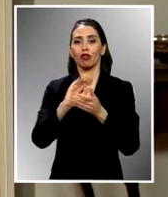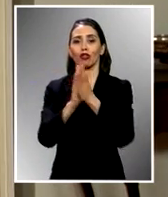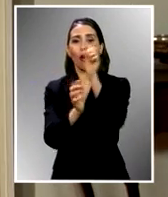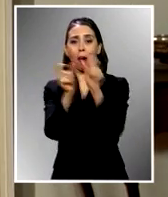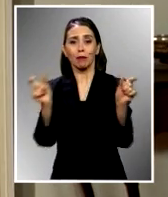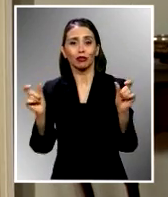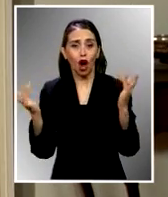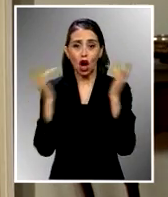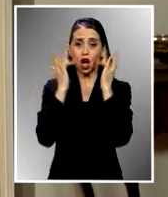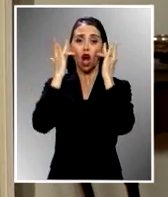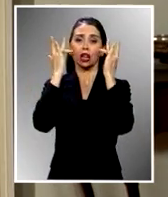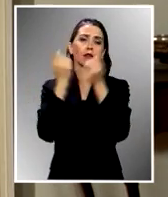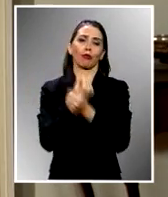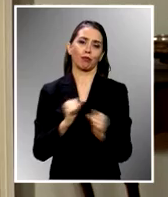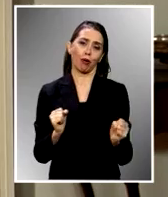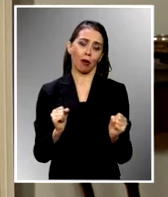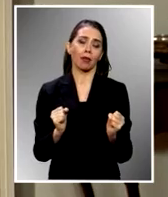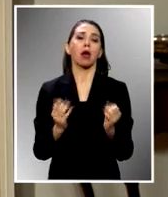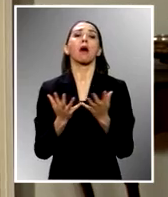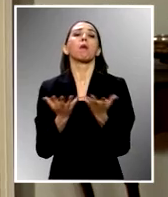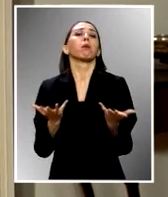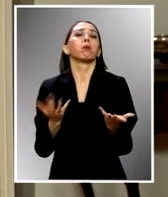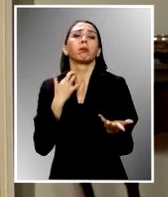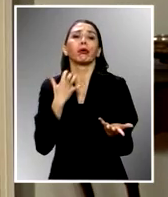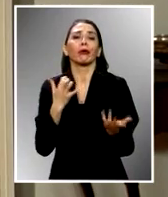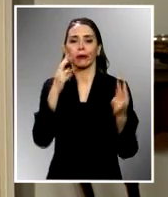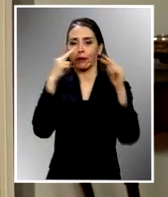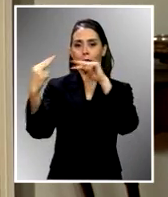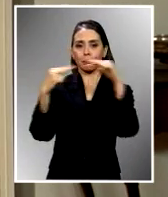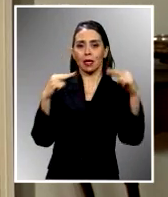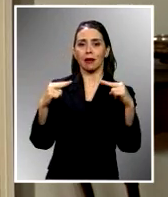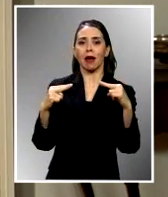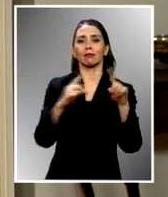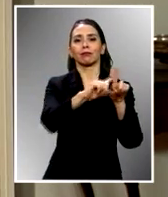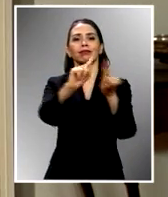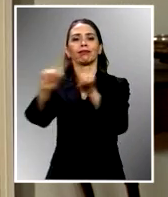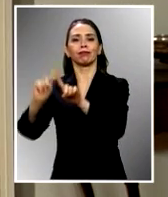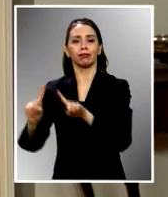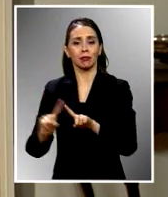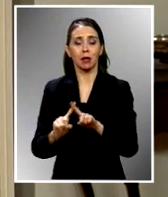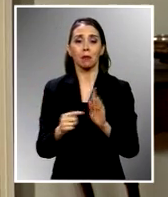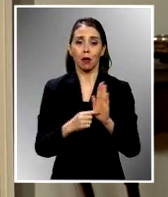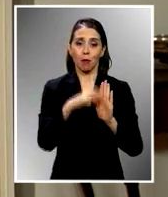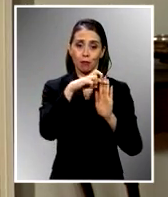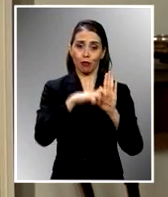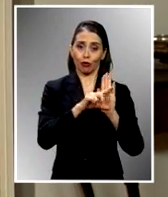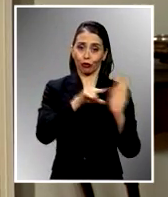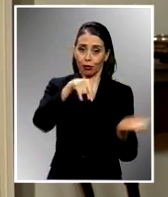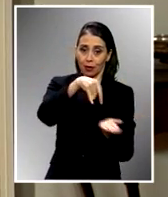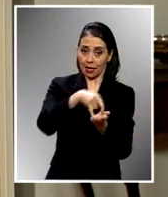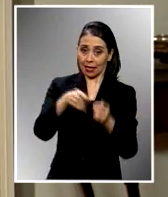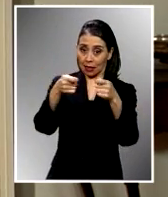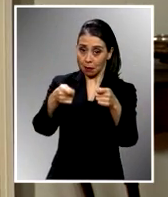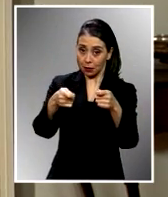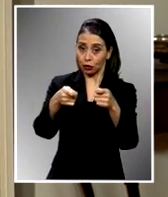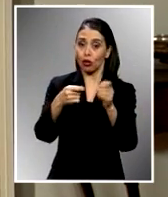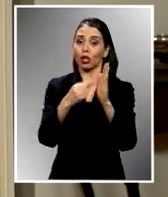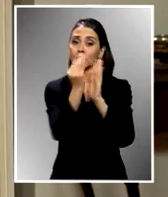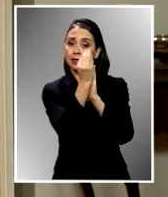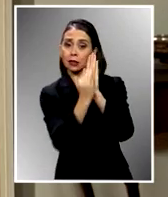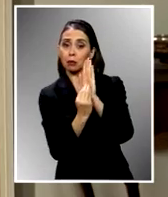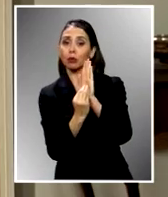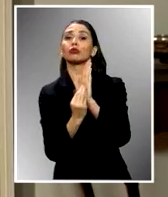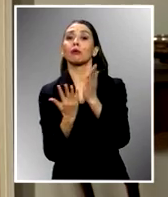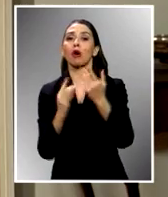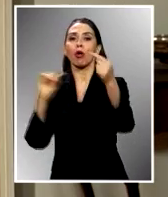el mundo contento pero porque hay muchas miradas diferentes en juego pero la propuesta que enviamos es resultado de ese amplio debate